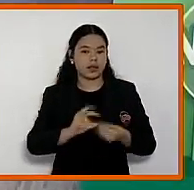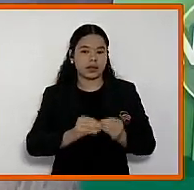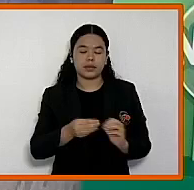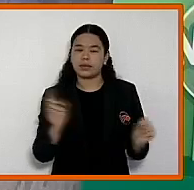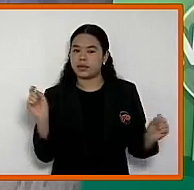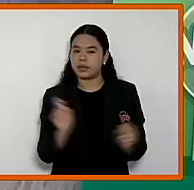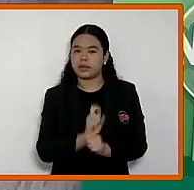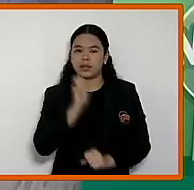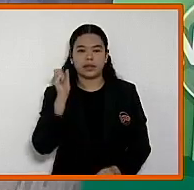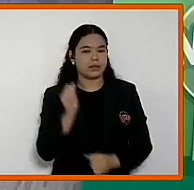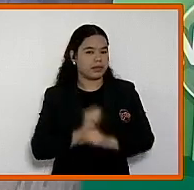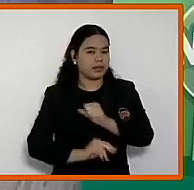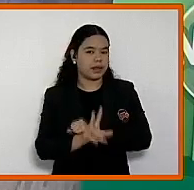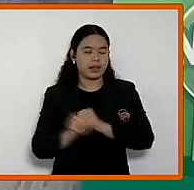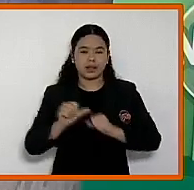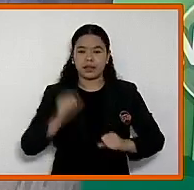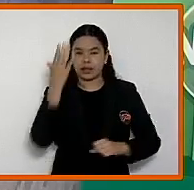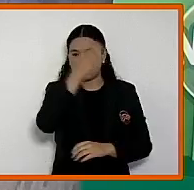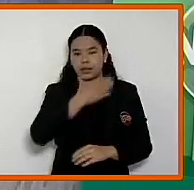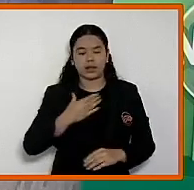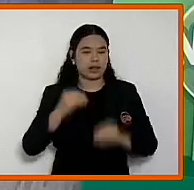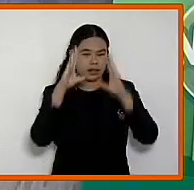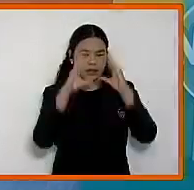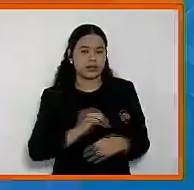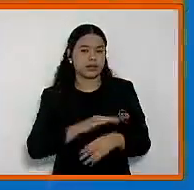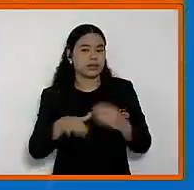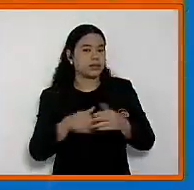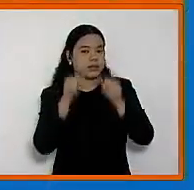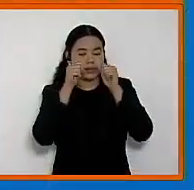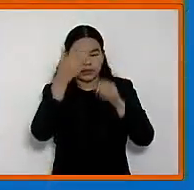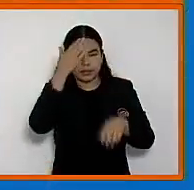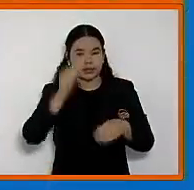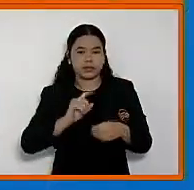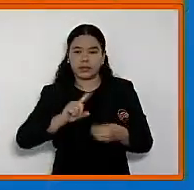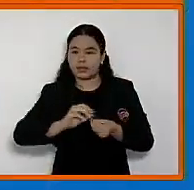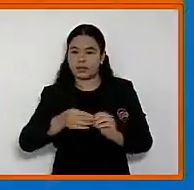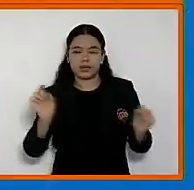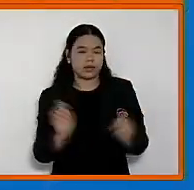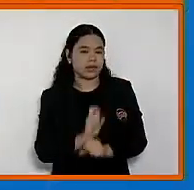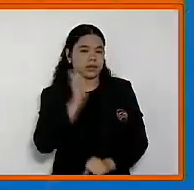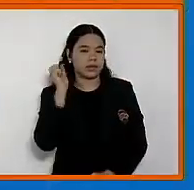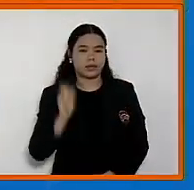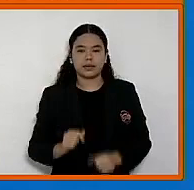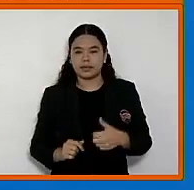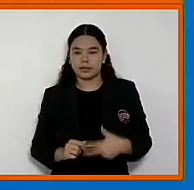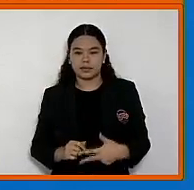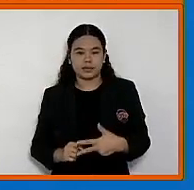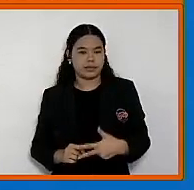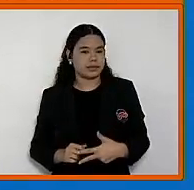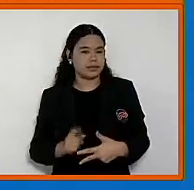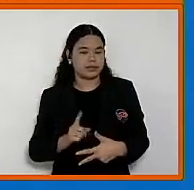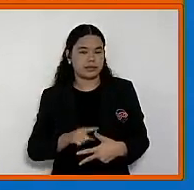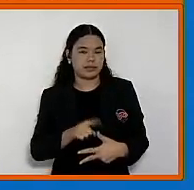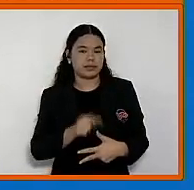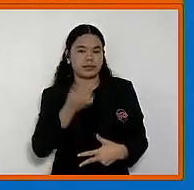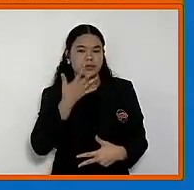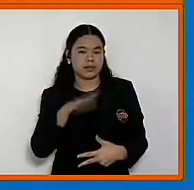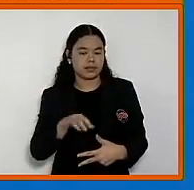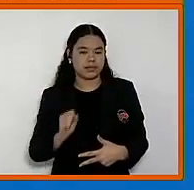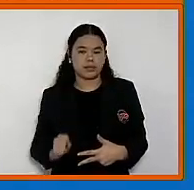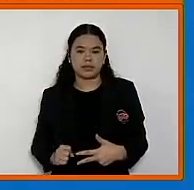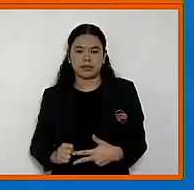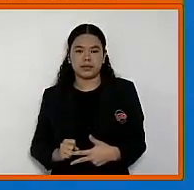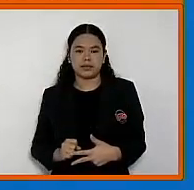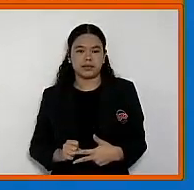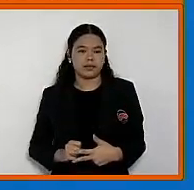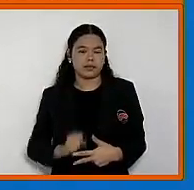números ganadores en Pega 3 en esta linda noche. Atento, porque su primer número ganador es el... Muchísima suerte.